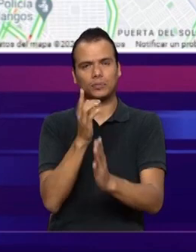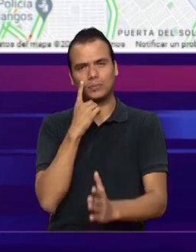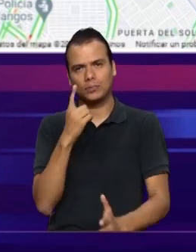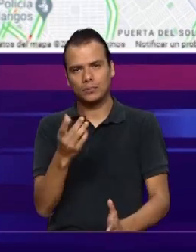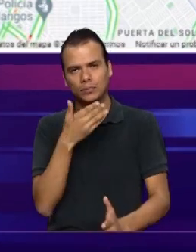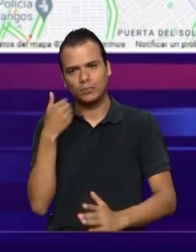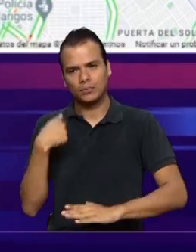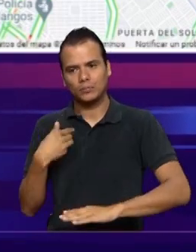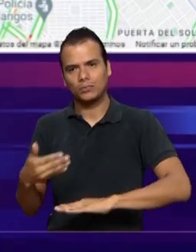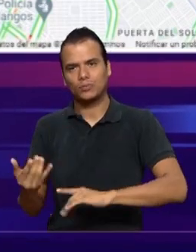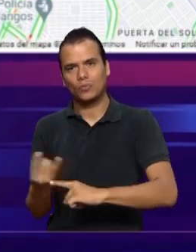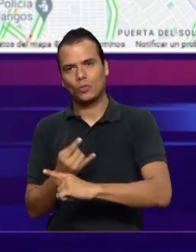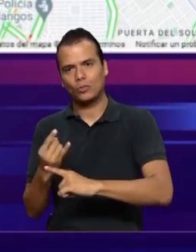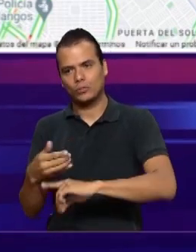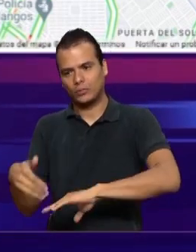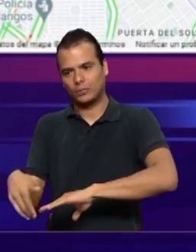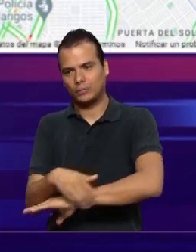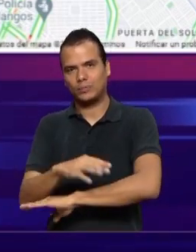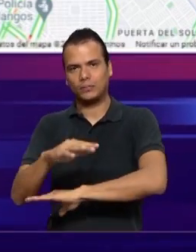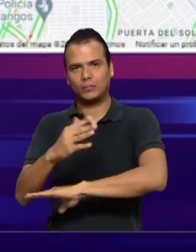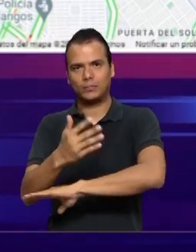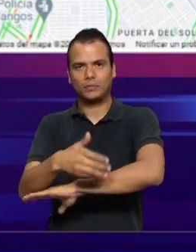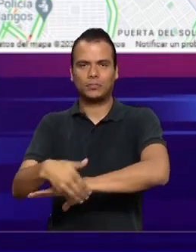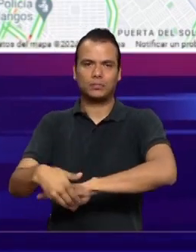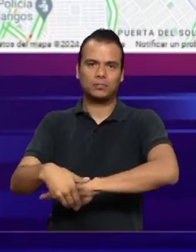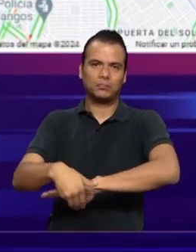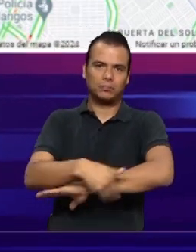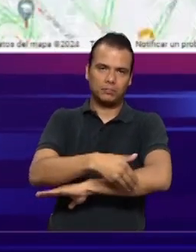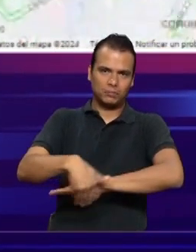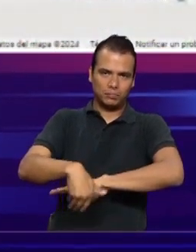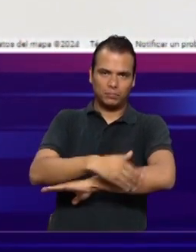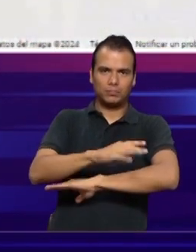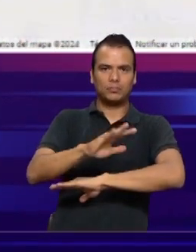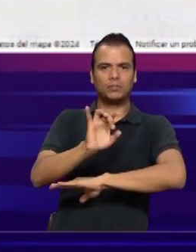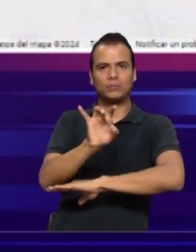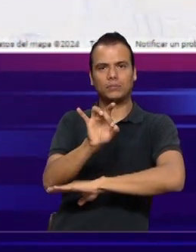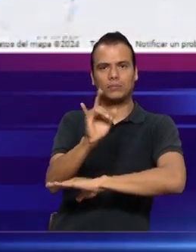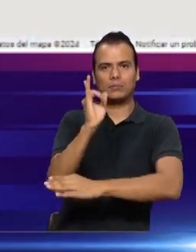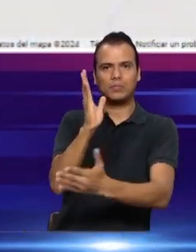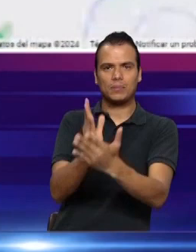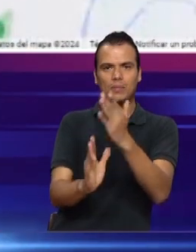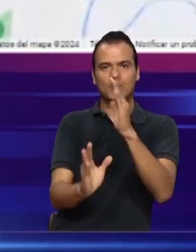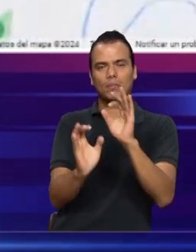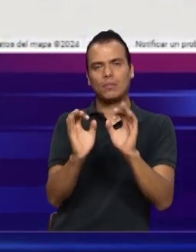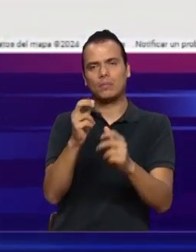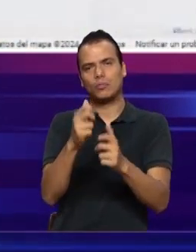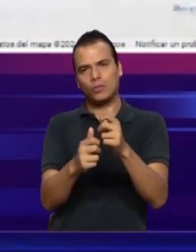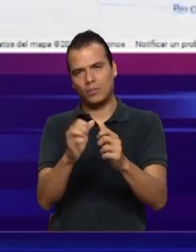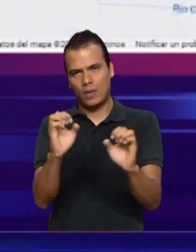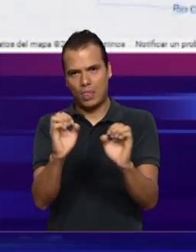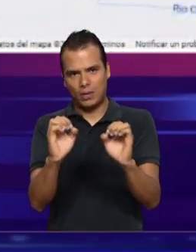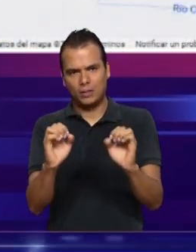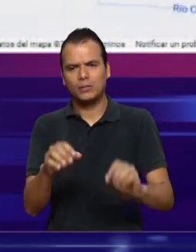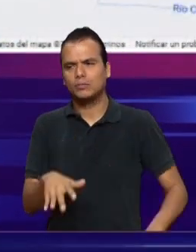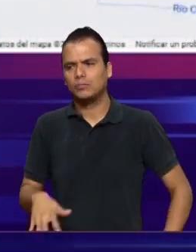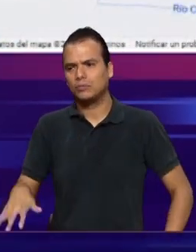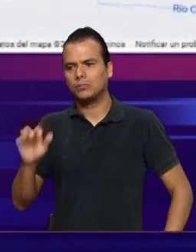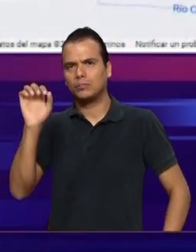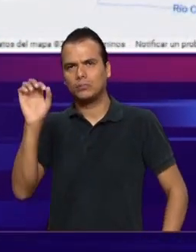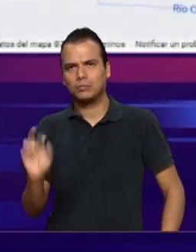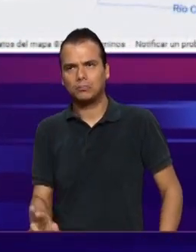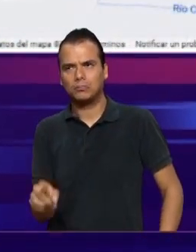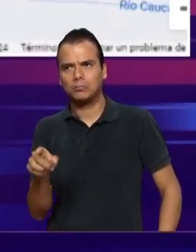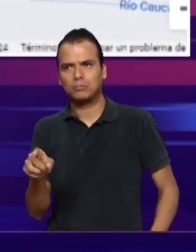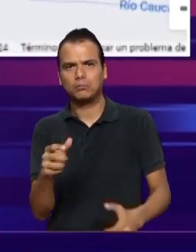calle Quinta, la calle 15, para no tener inconvenientes por el momento. La zona sur tiene un tráfico normal.